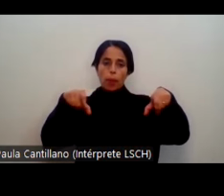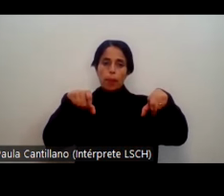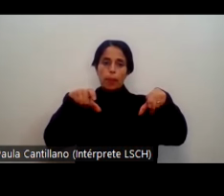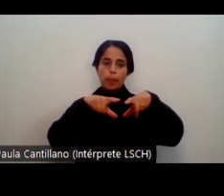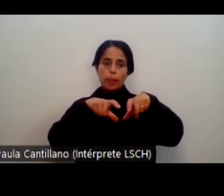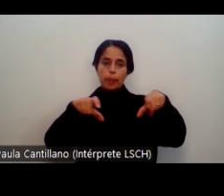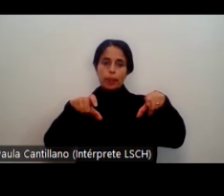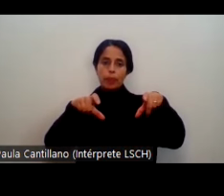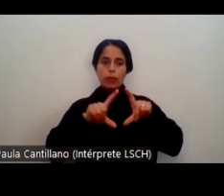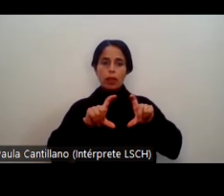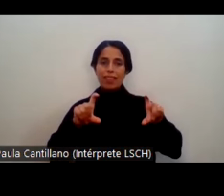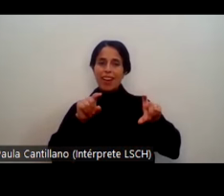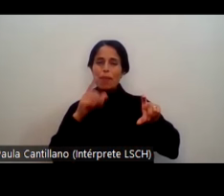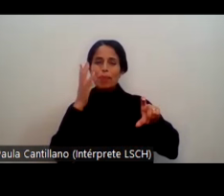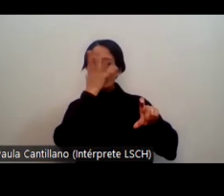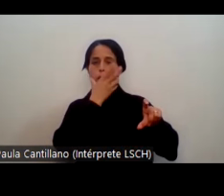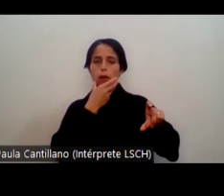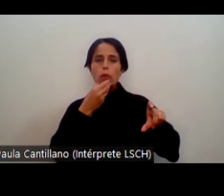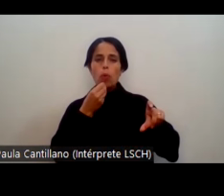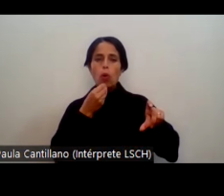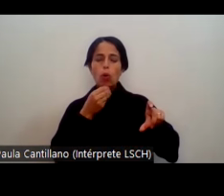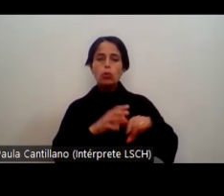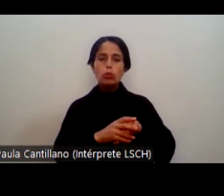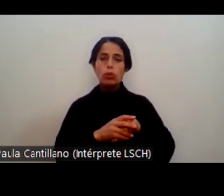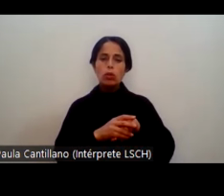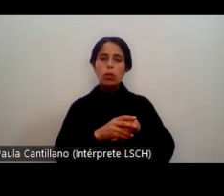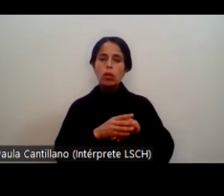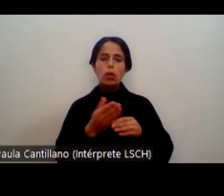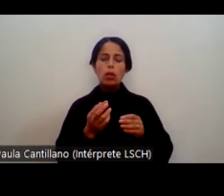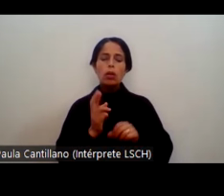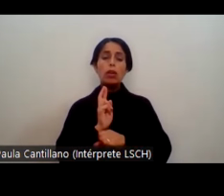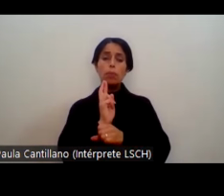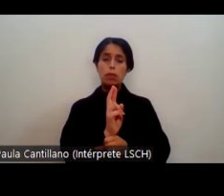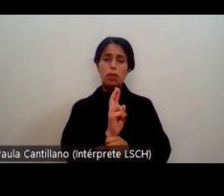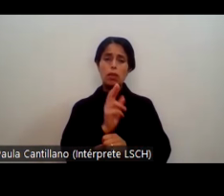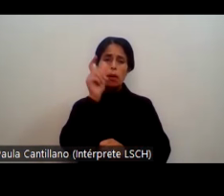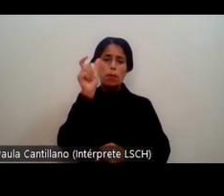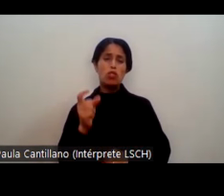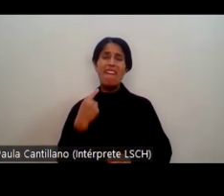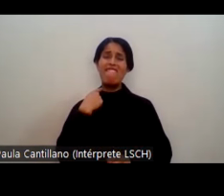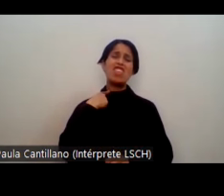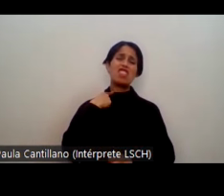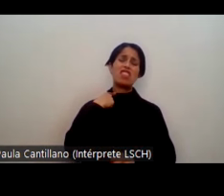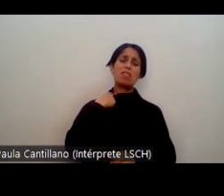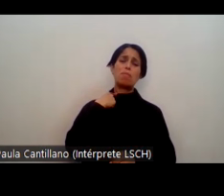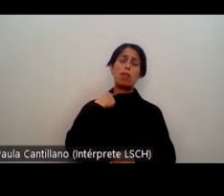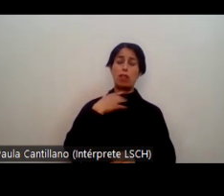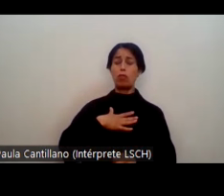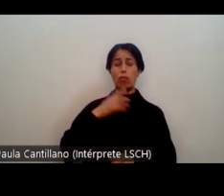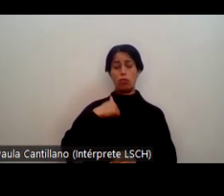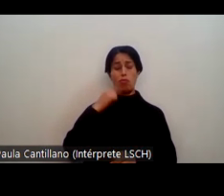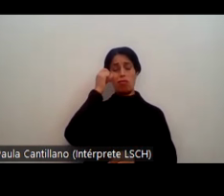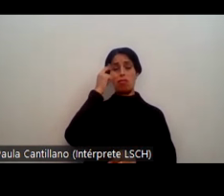es bellísima también, presenta a una víctima, según mi interpretación,